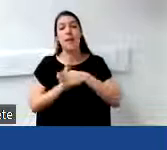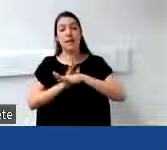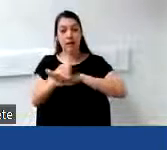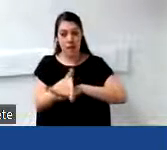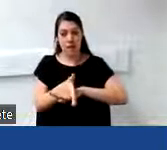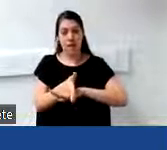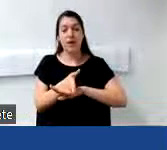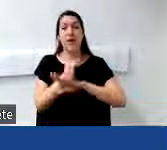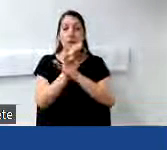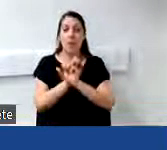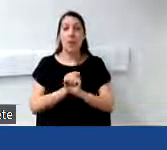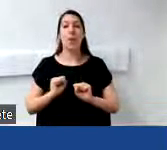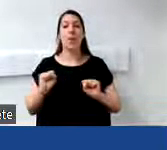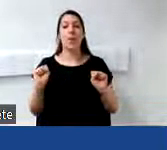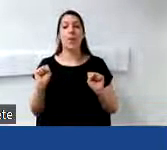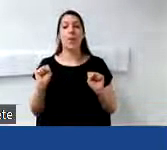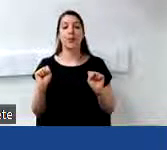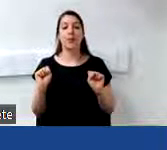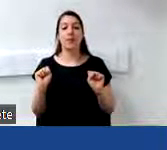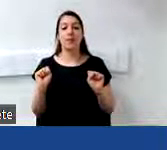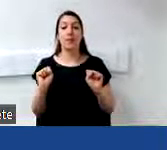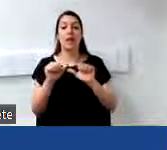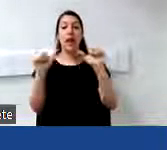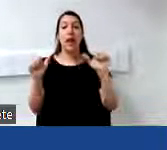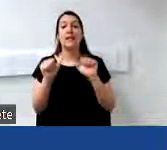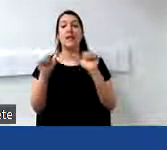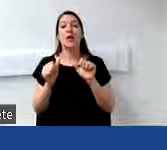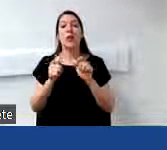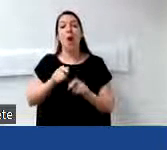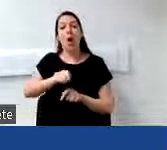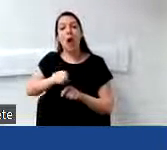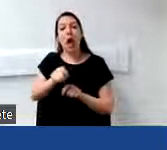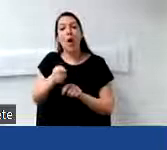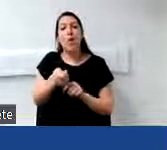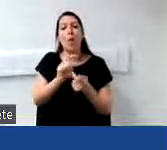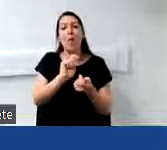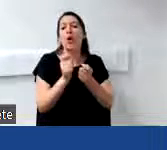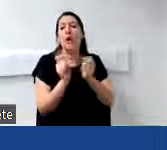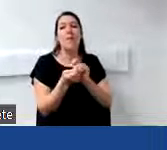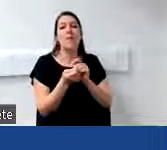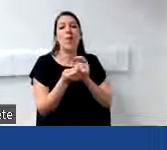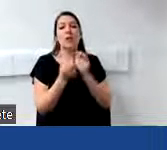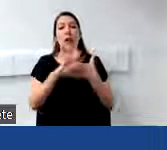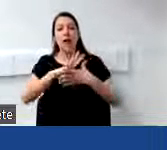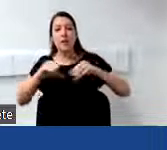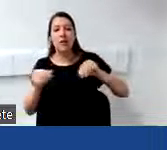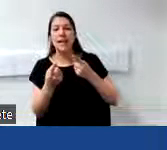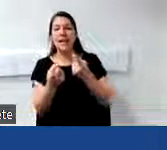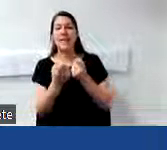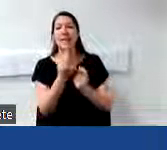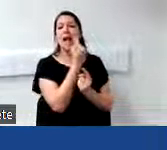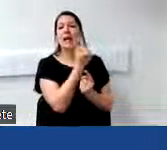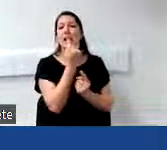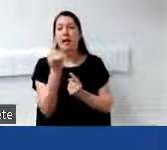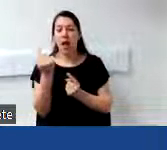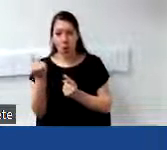accesibilidad, podemos hacer lo que se llaman ajustes razonables, ¿no? Que son adaptaciones que no tienen por